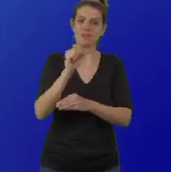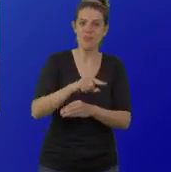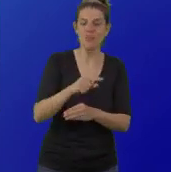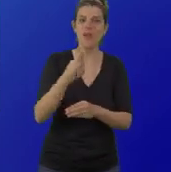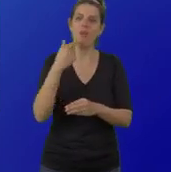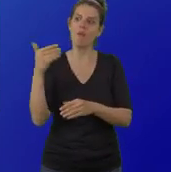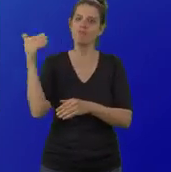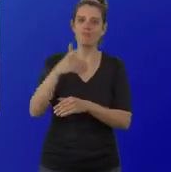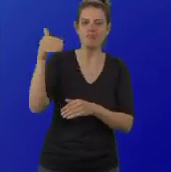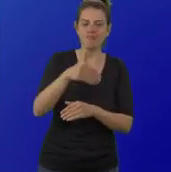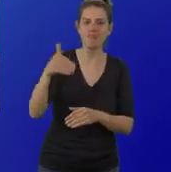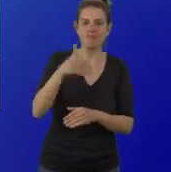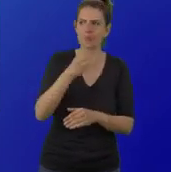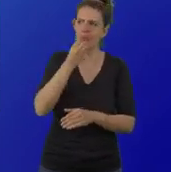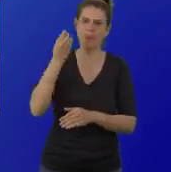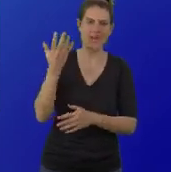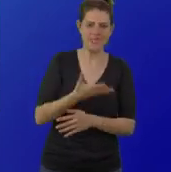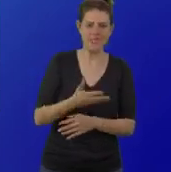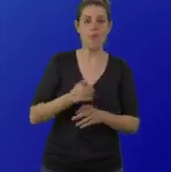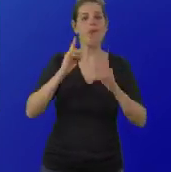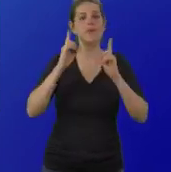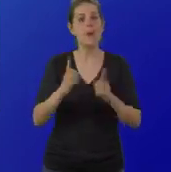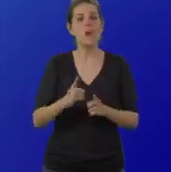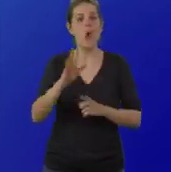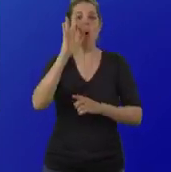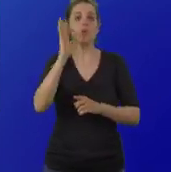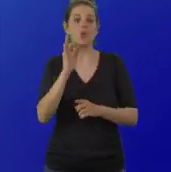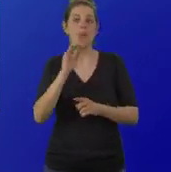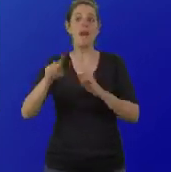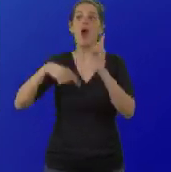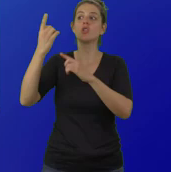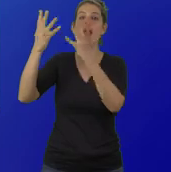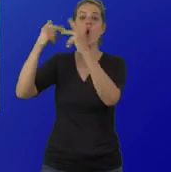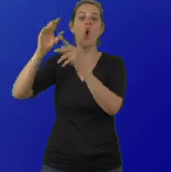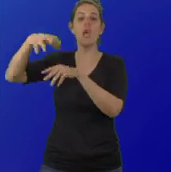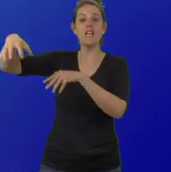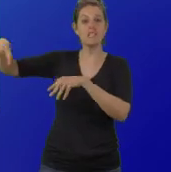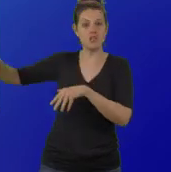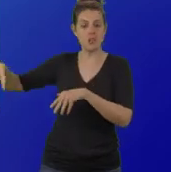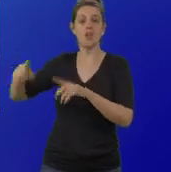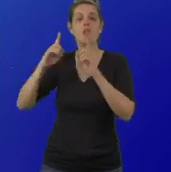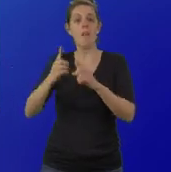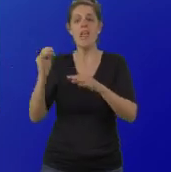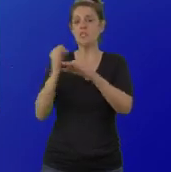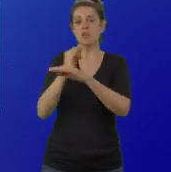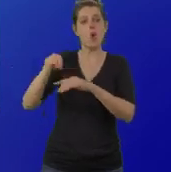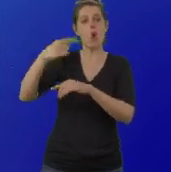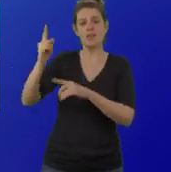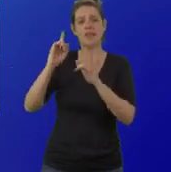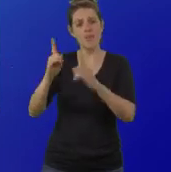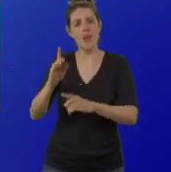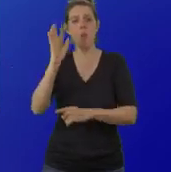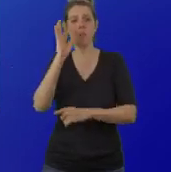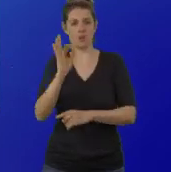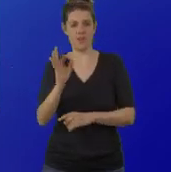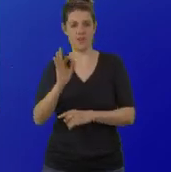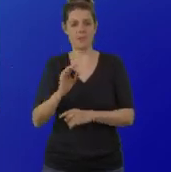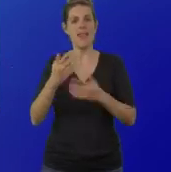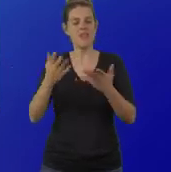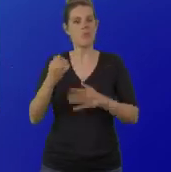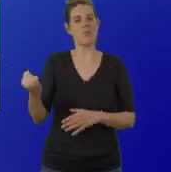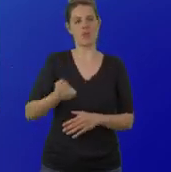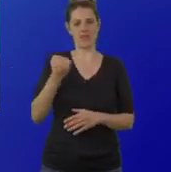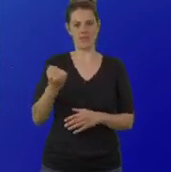el niño, oportunidades para la familia que se ha involucrado de manera maravillosa, oportunidades para otras organizaciones, para